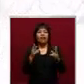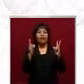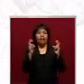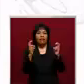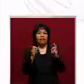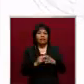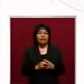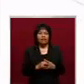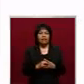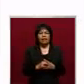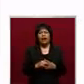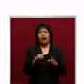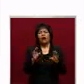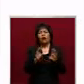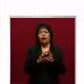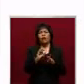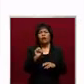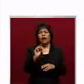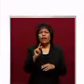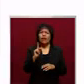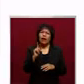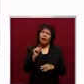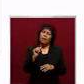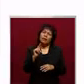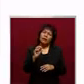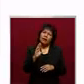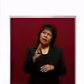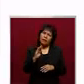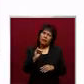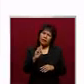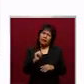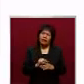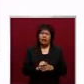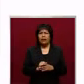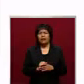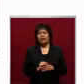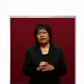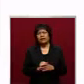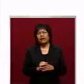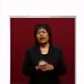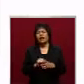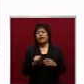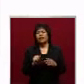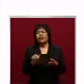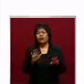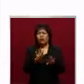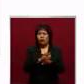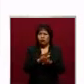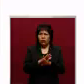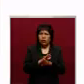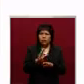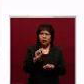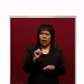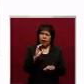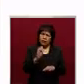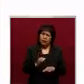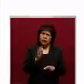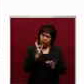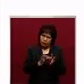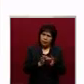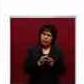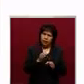titulado la adaptabilidad, aceptabilidad y adaptación para el regreso ciclo